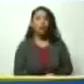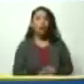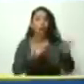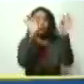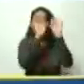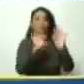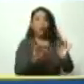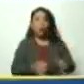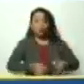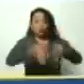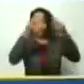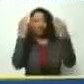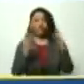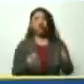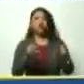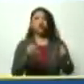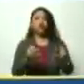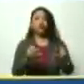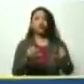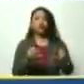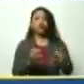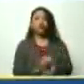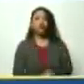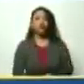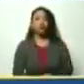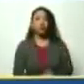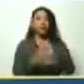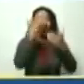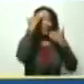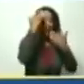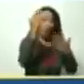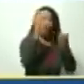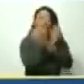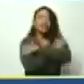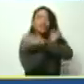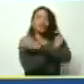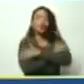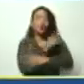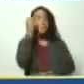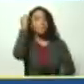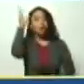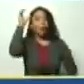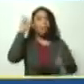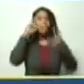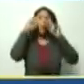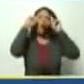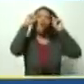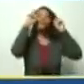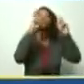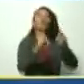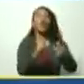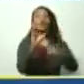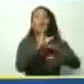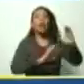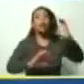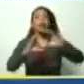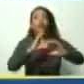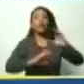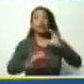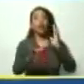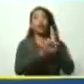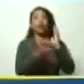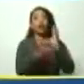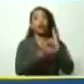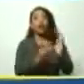espectacular quiero saludar y felicitar su capacidad profesional científica técnica